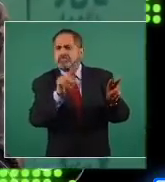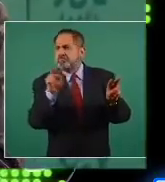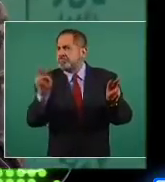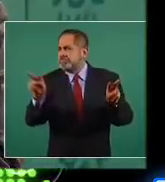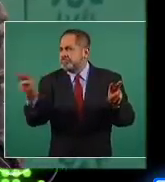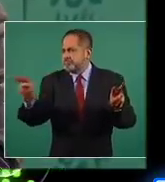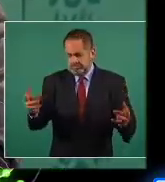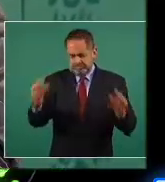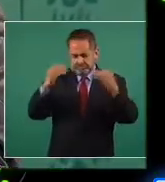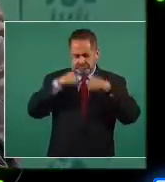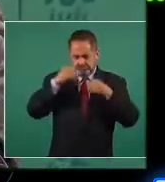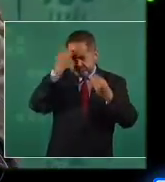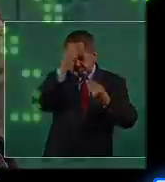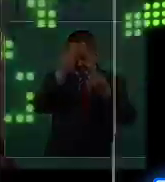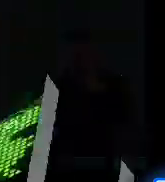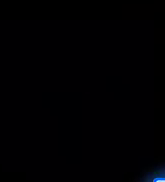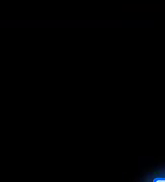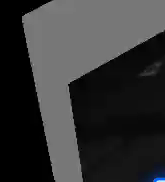un criterio.